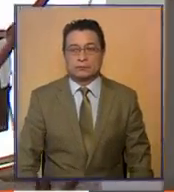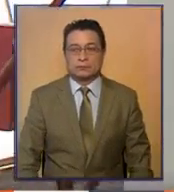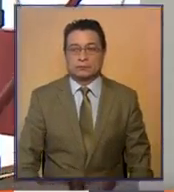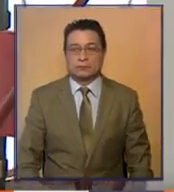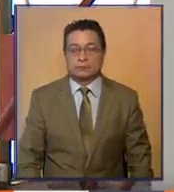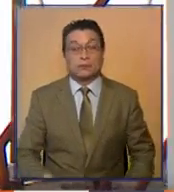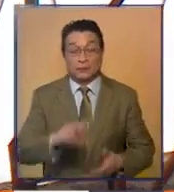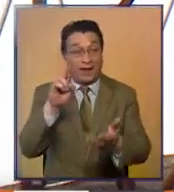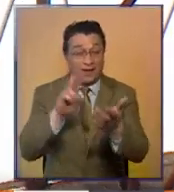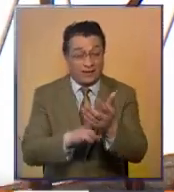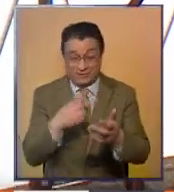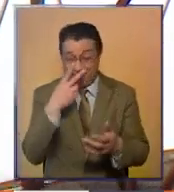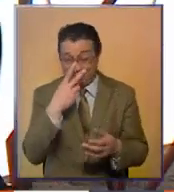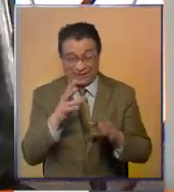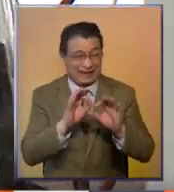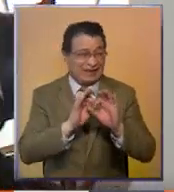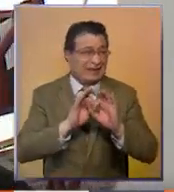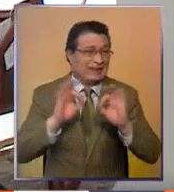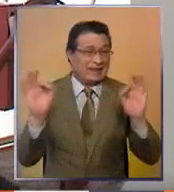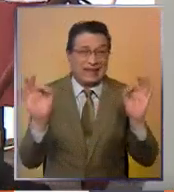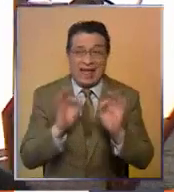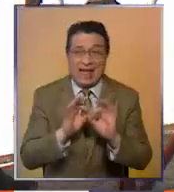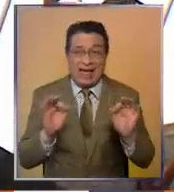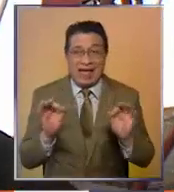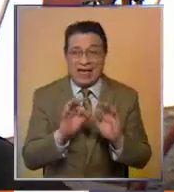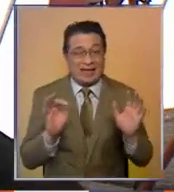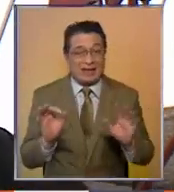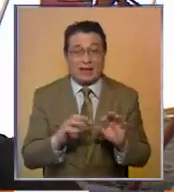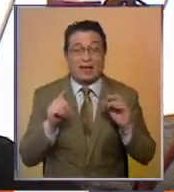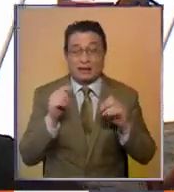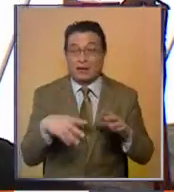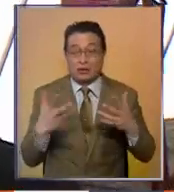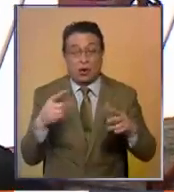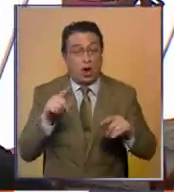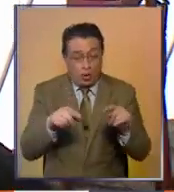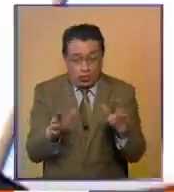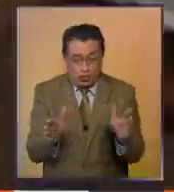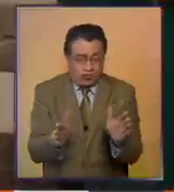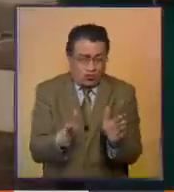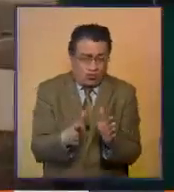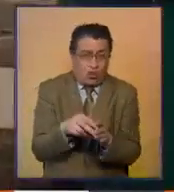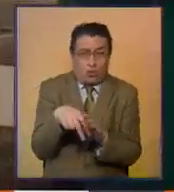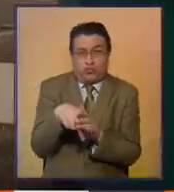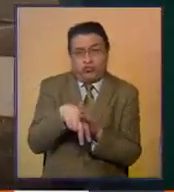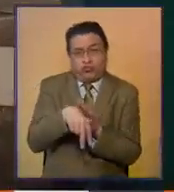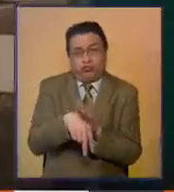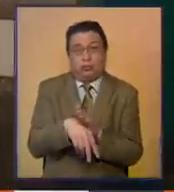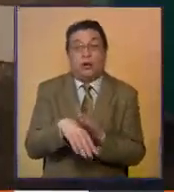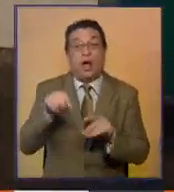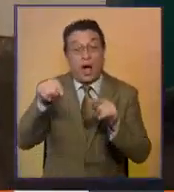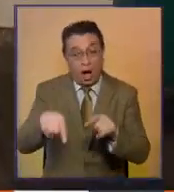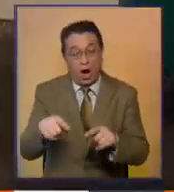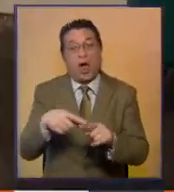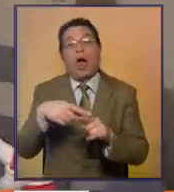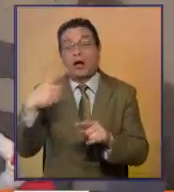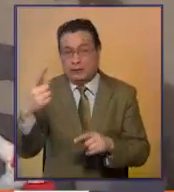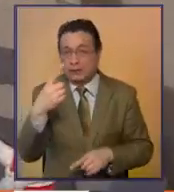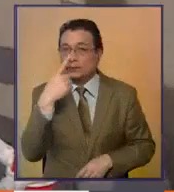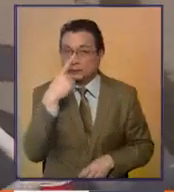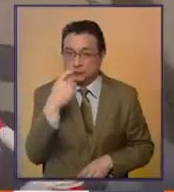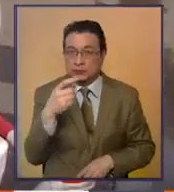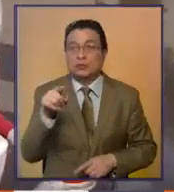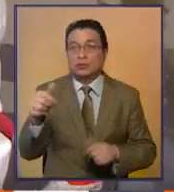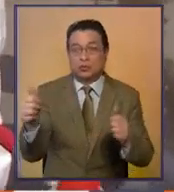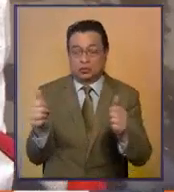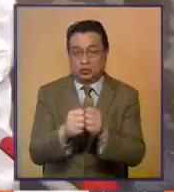3 cuartos. 3 cuartos, muy bien. La verdad no se ve nada. Y en algún momento es muy estrecho, súper estrecho. Ahora vamos en serio. Seguimos a Juan